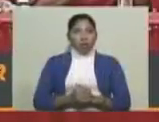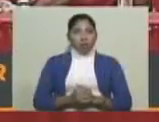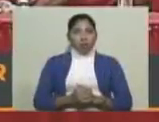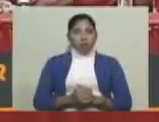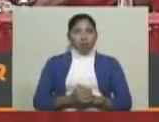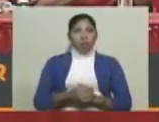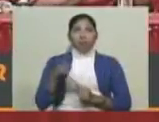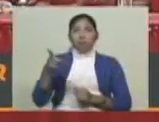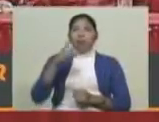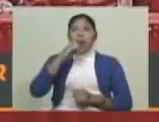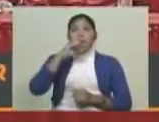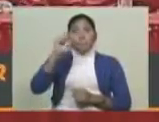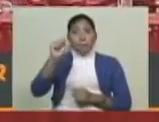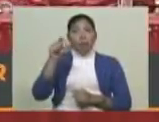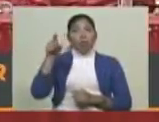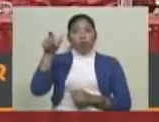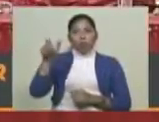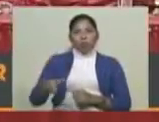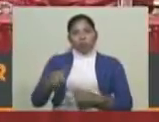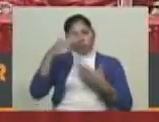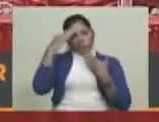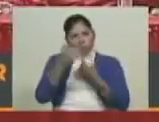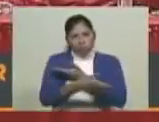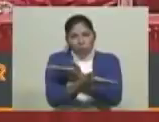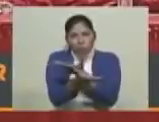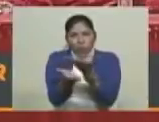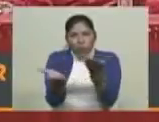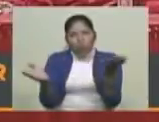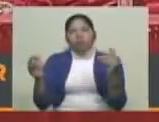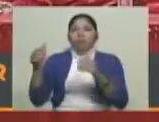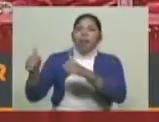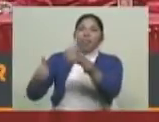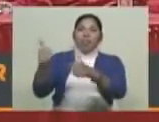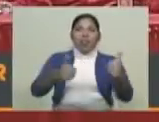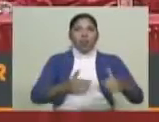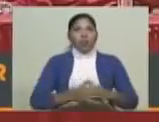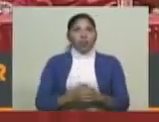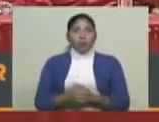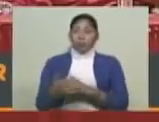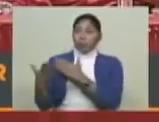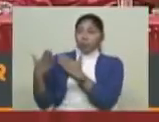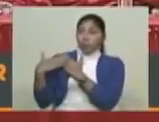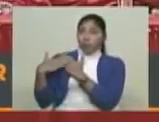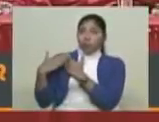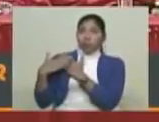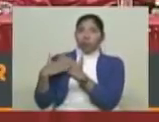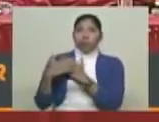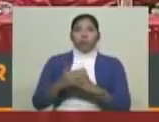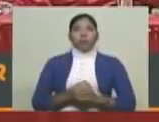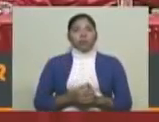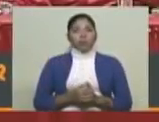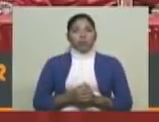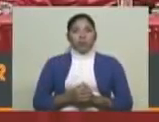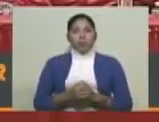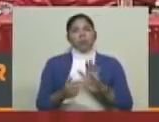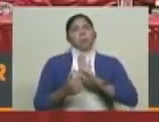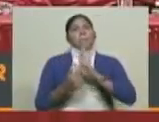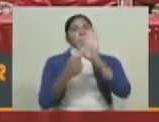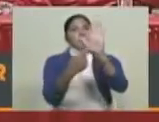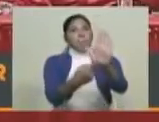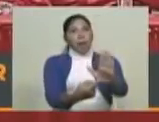Y el presidente Nicolás Maduro les envía un saludo y me ha pedido, entre otras cosas, presentar a